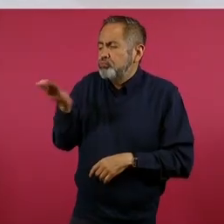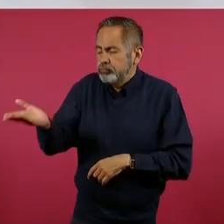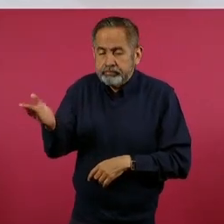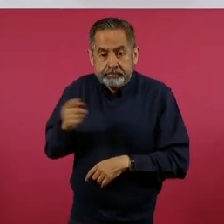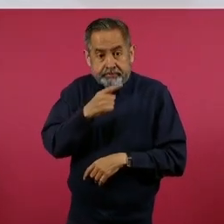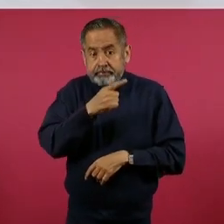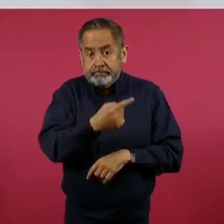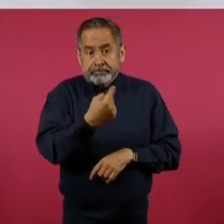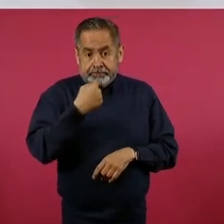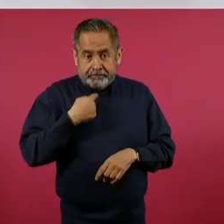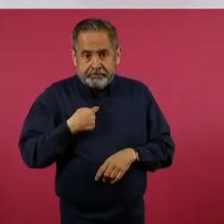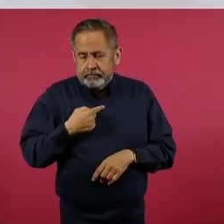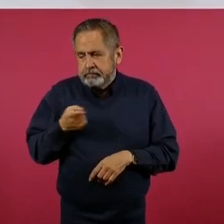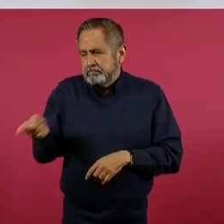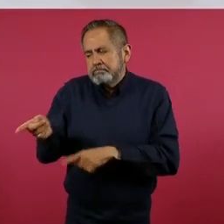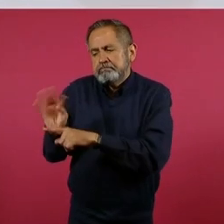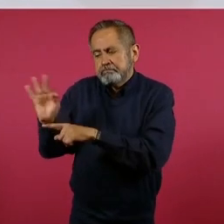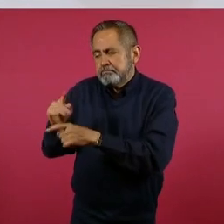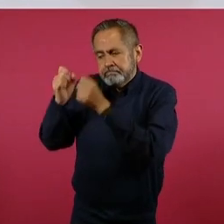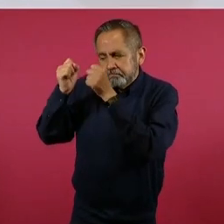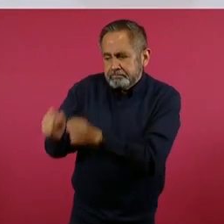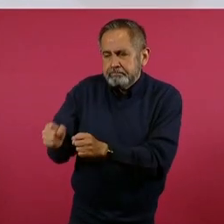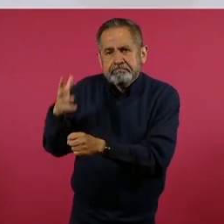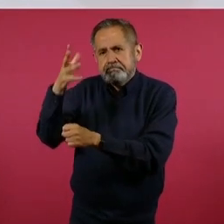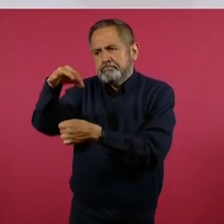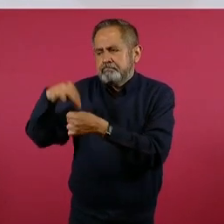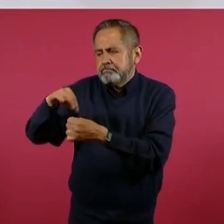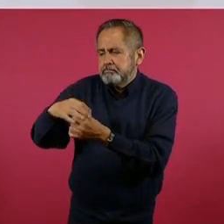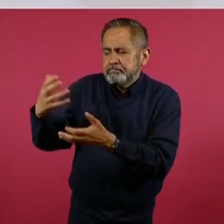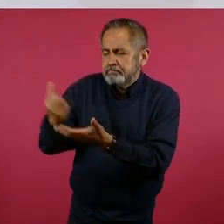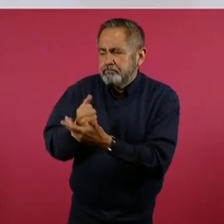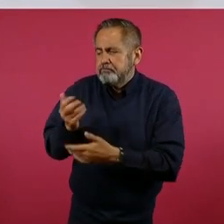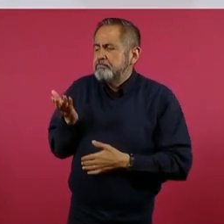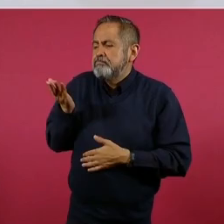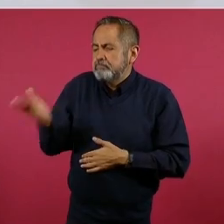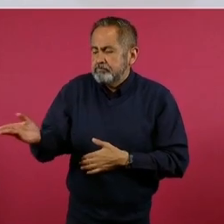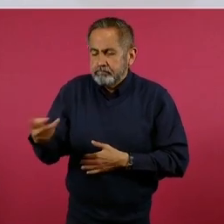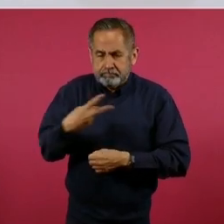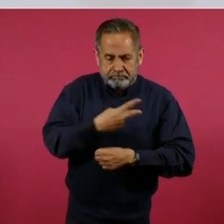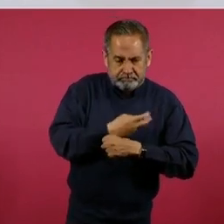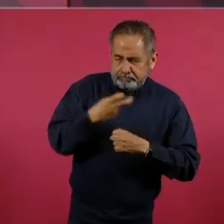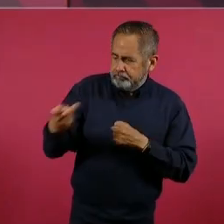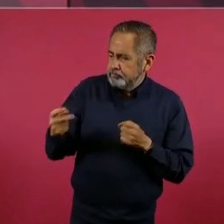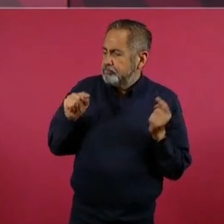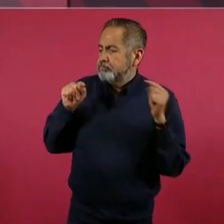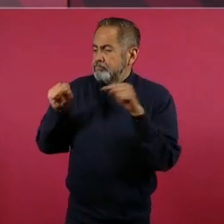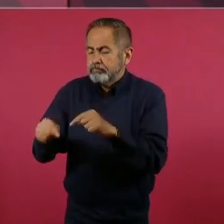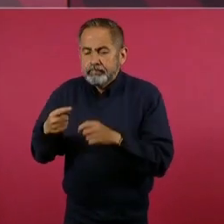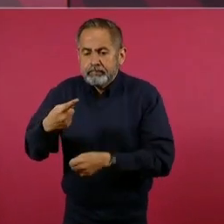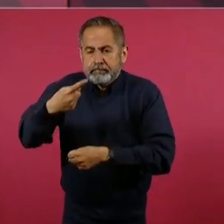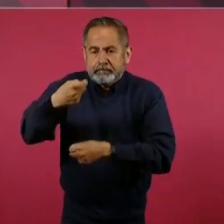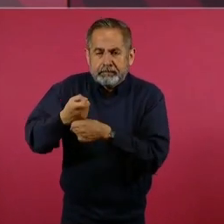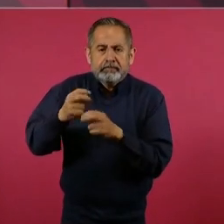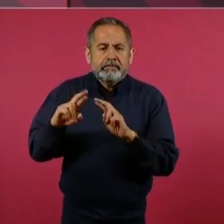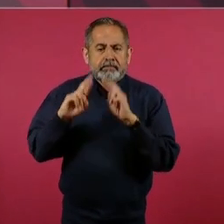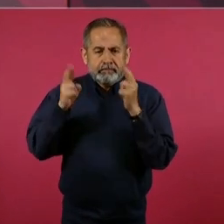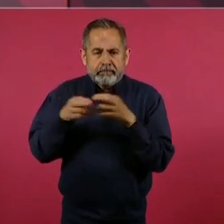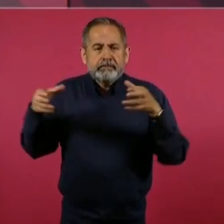porque es probable que gane, lo único que le pido es que me invite a la primera reunión que va a